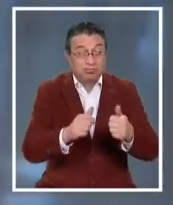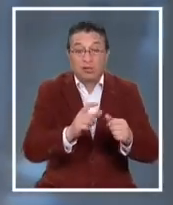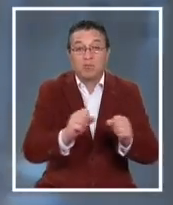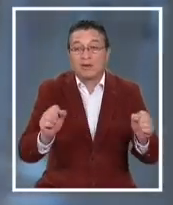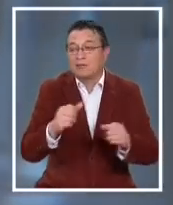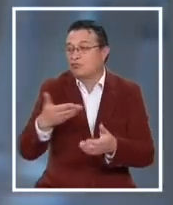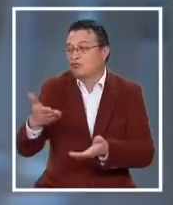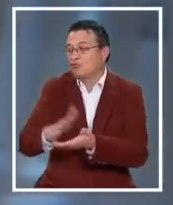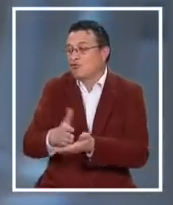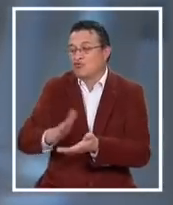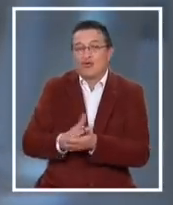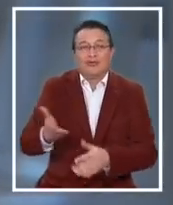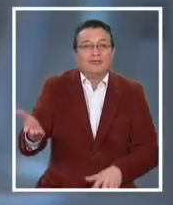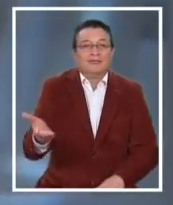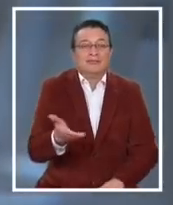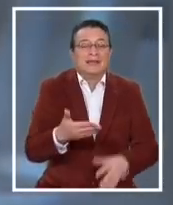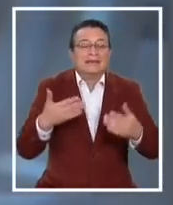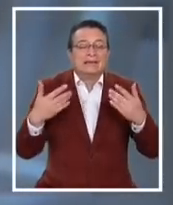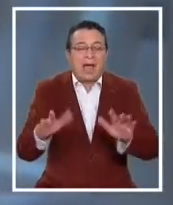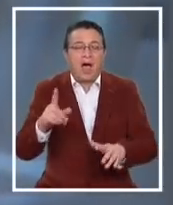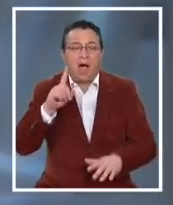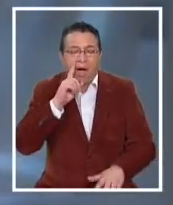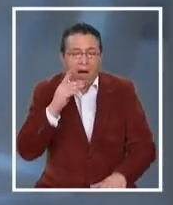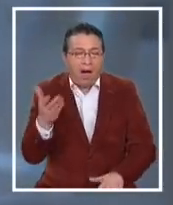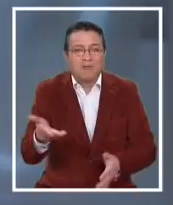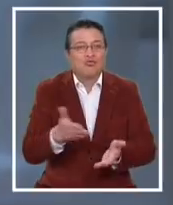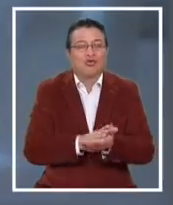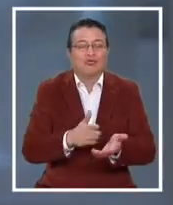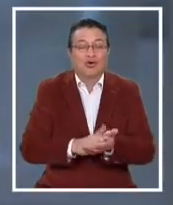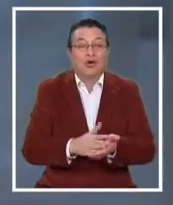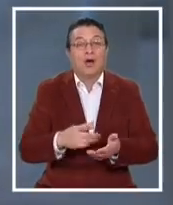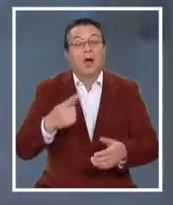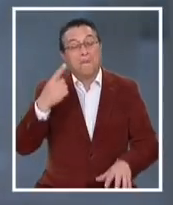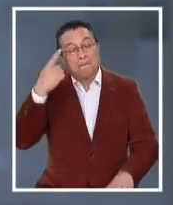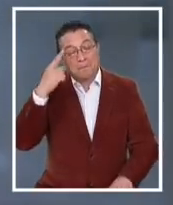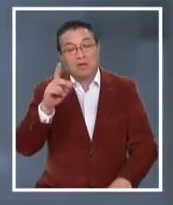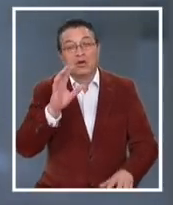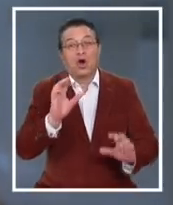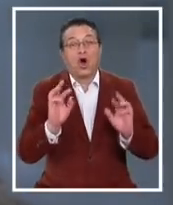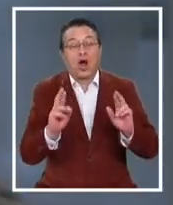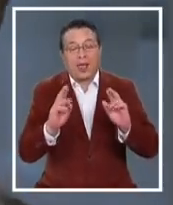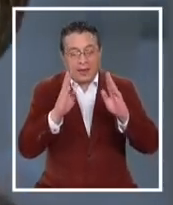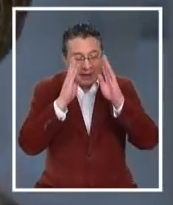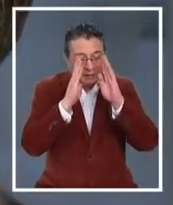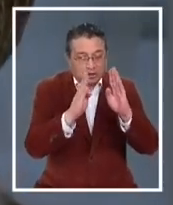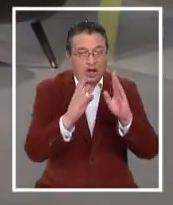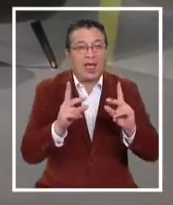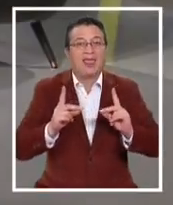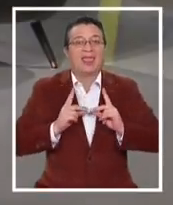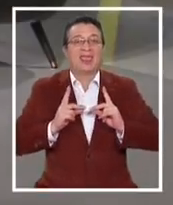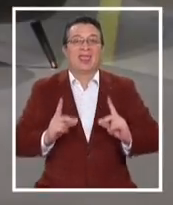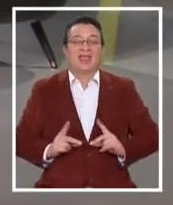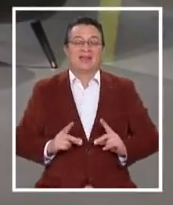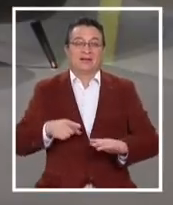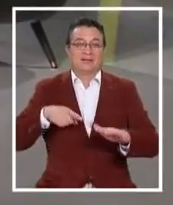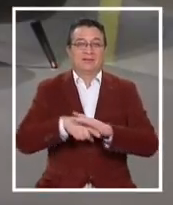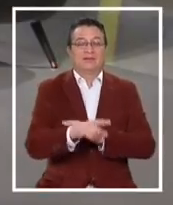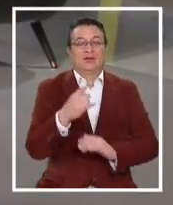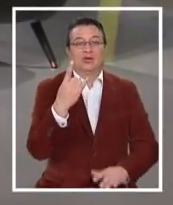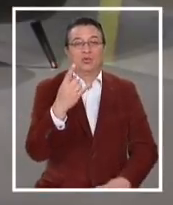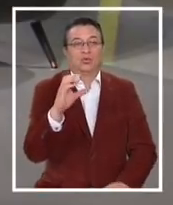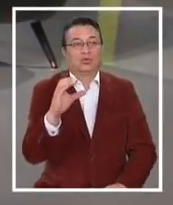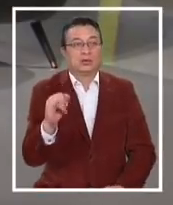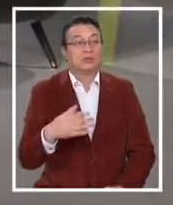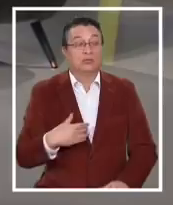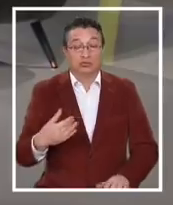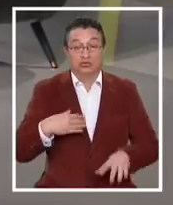muertos, digamos. Nadie gana en esto, solo perdemos, pero al menos podemos tratar de dar una atención digna a todas las personas que lleguen a la UCI, digamos. Yo estoy de acuerdo